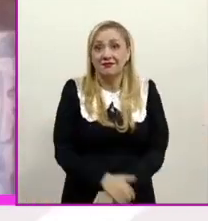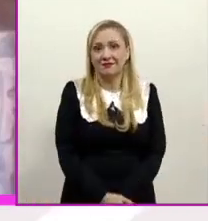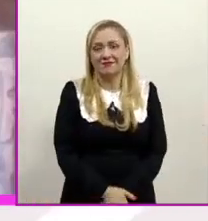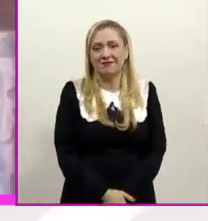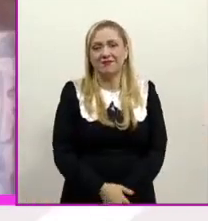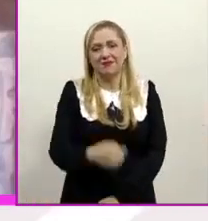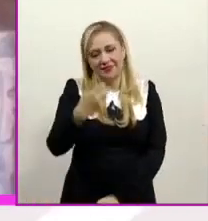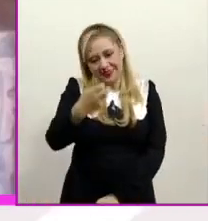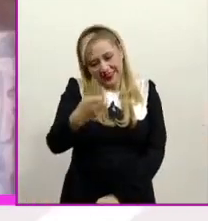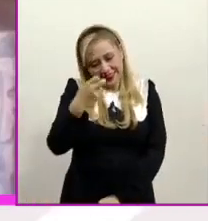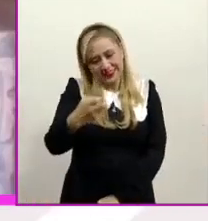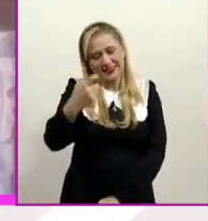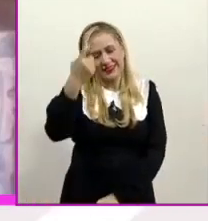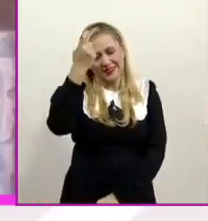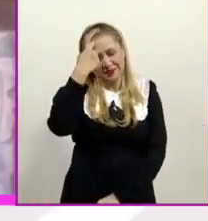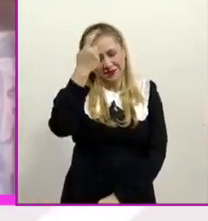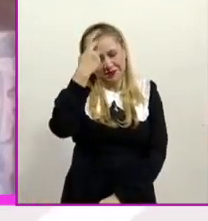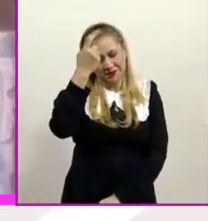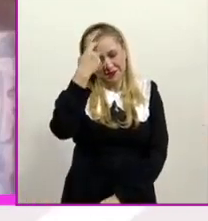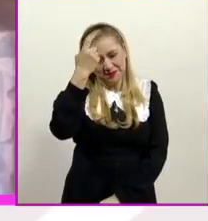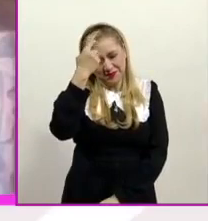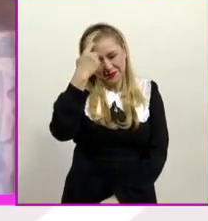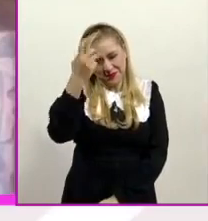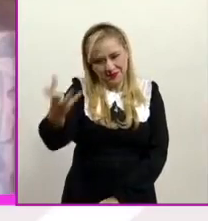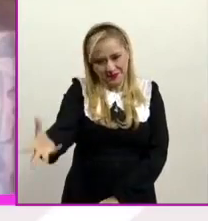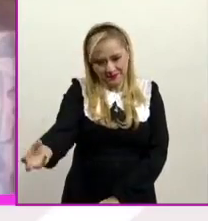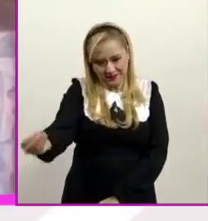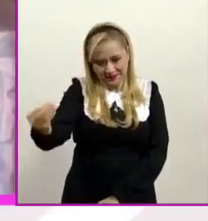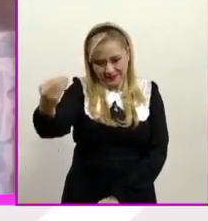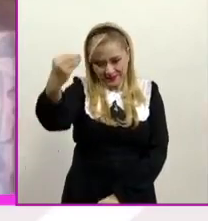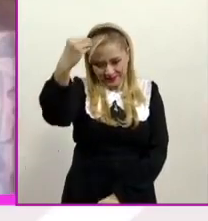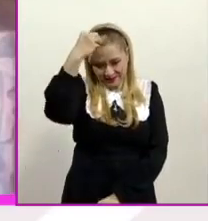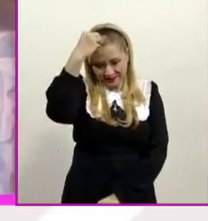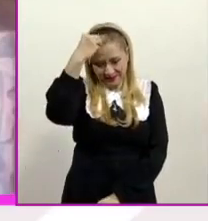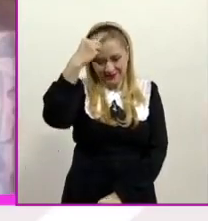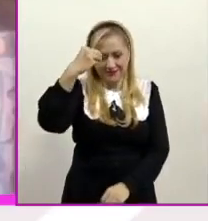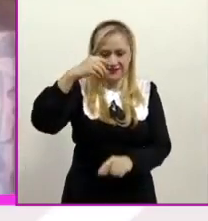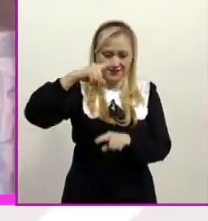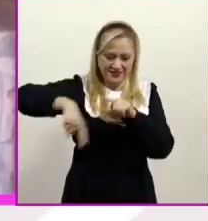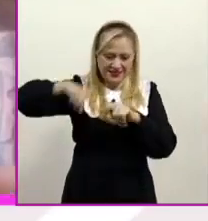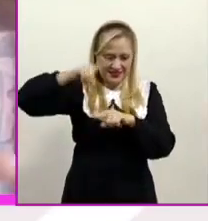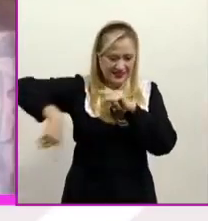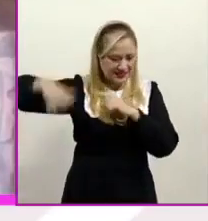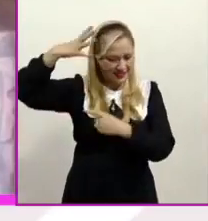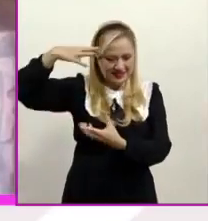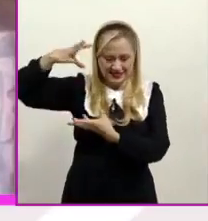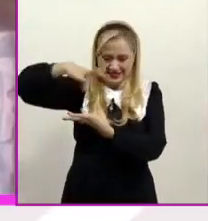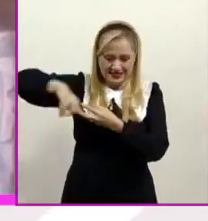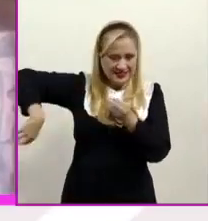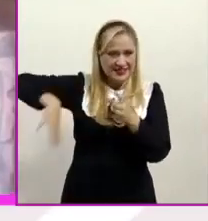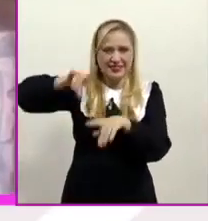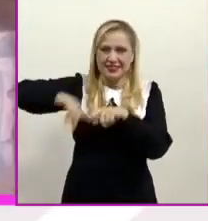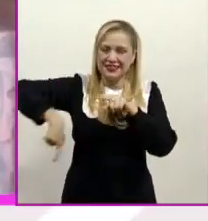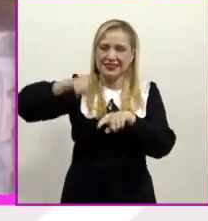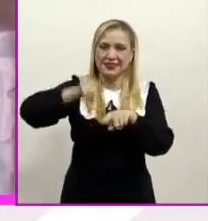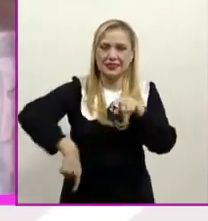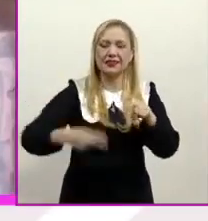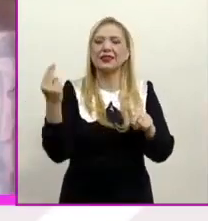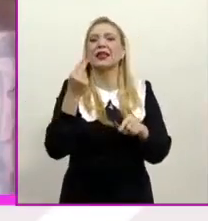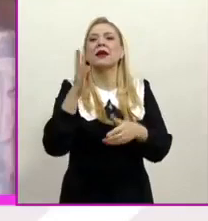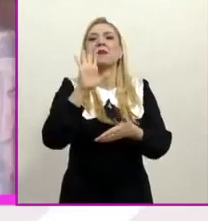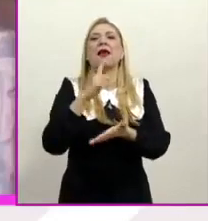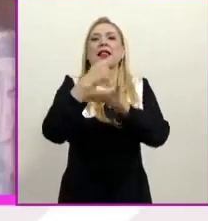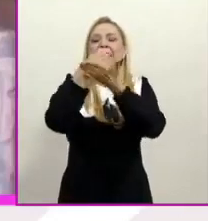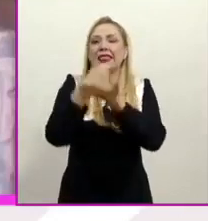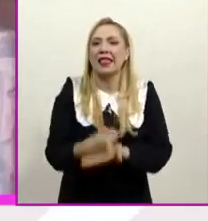Y creo que ese es el trabajo, o la primera parte de este trabajo, evidenciarlo, hacerlo consciente. Como en la terapia, una